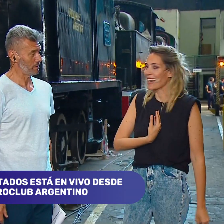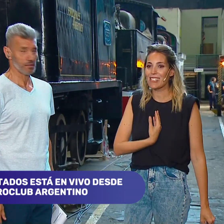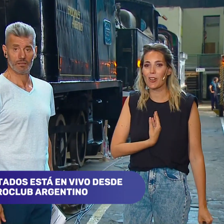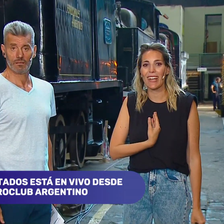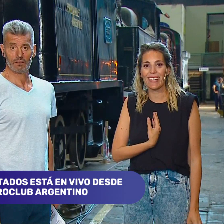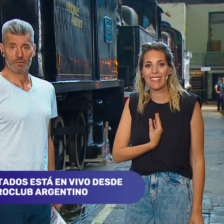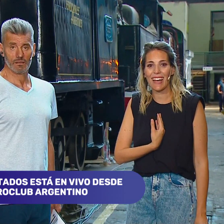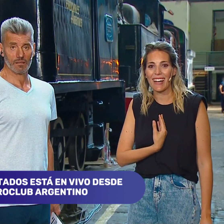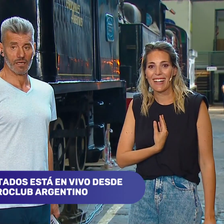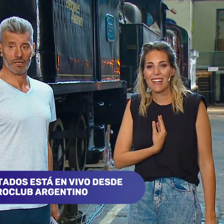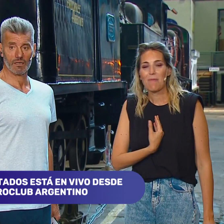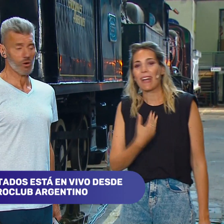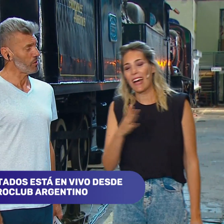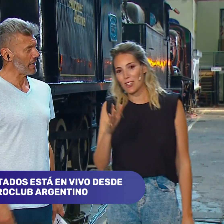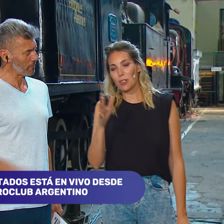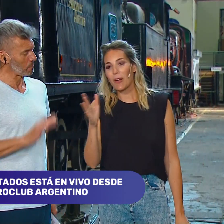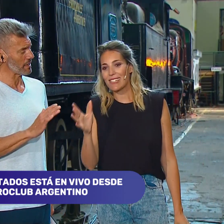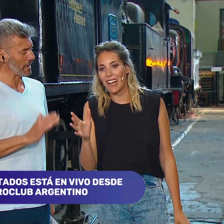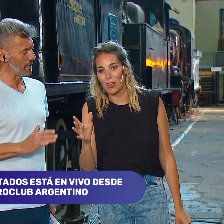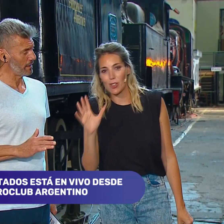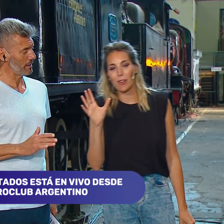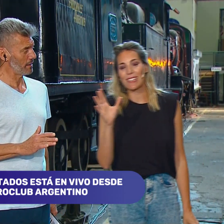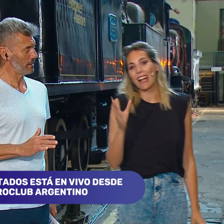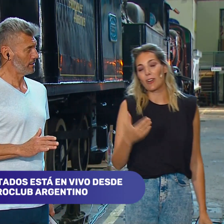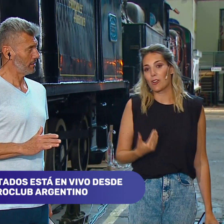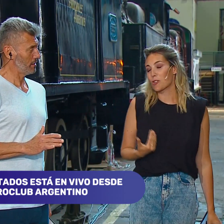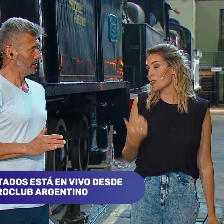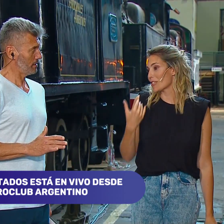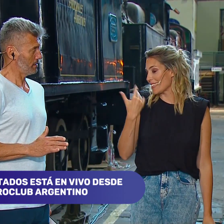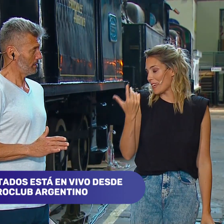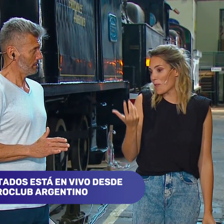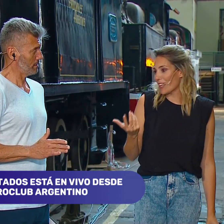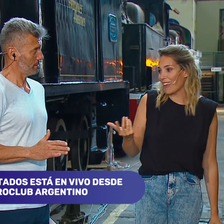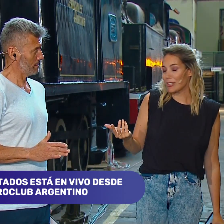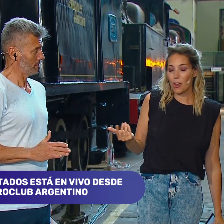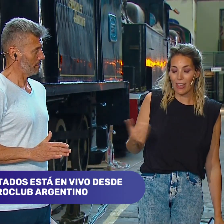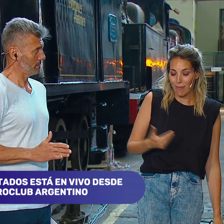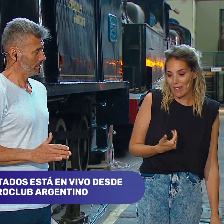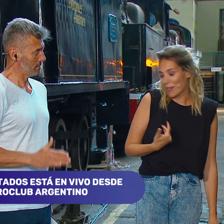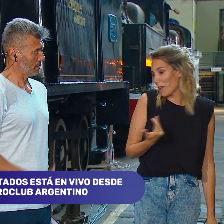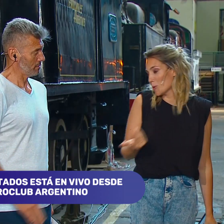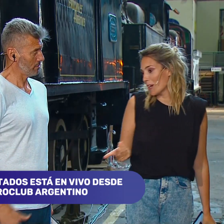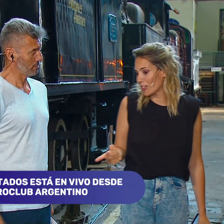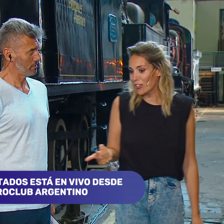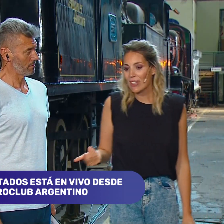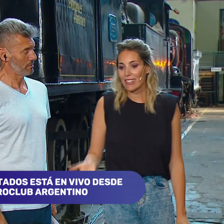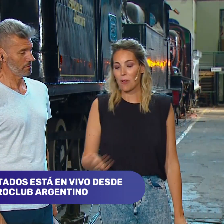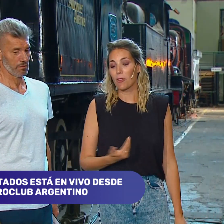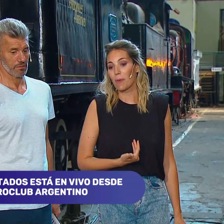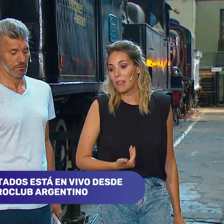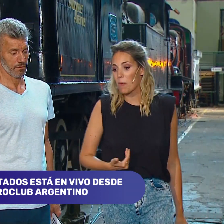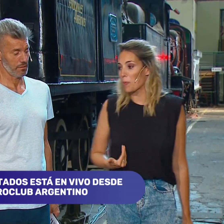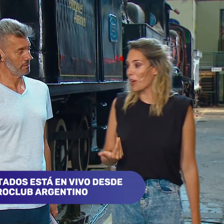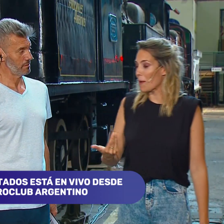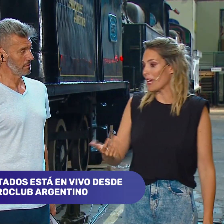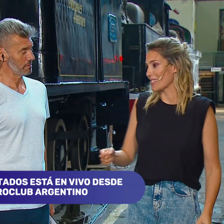¿Me van a dejar sola en esta? Pará, ¿cómo era? Yo te voy a decir algo. Nosotros tenemos la tradición en Venado Tuerto que